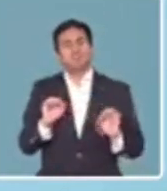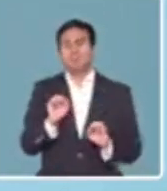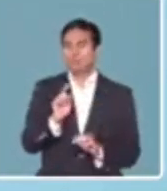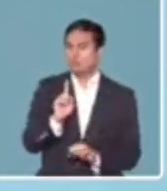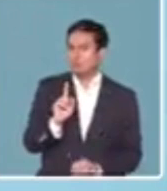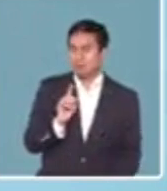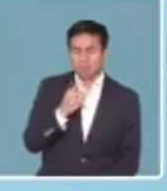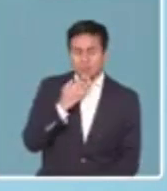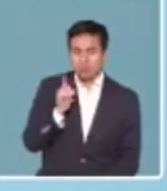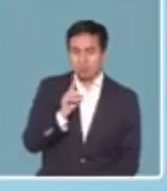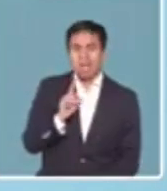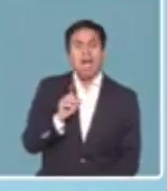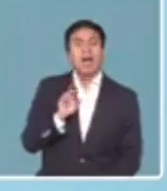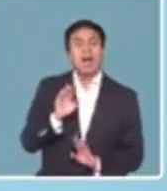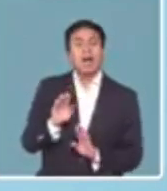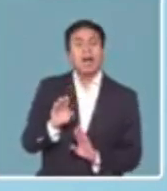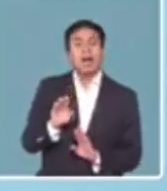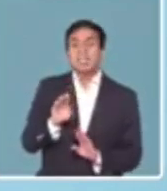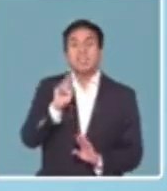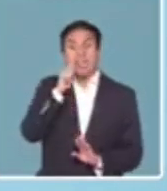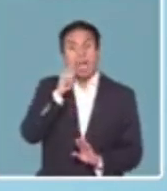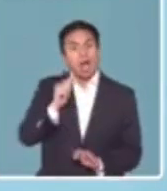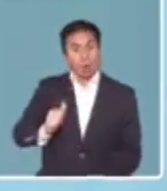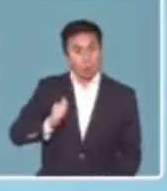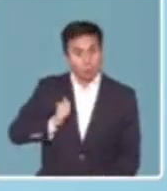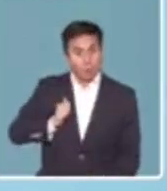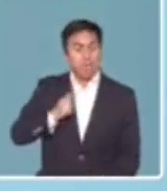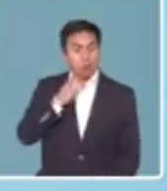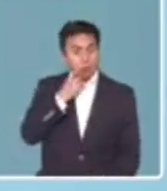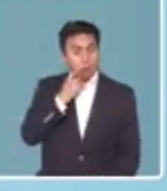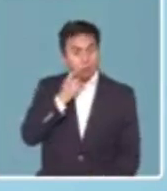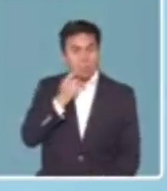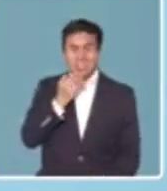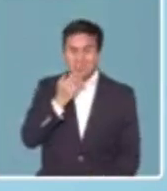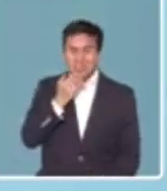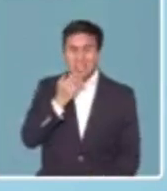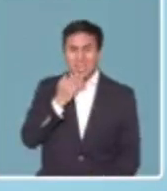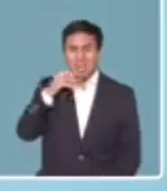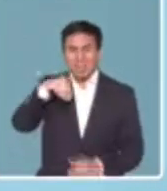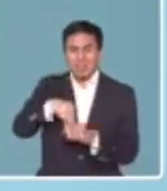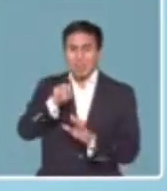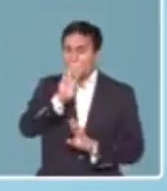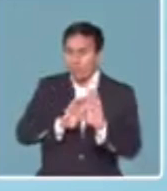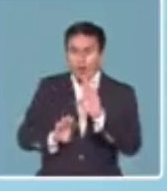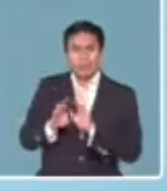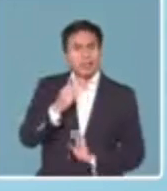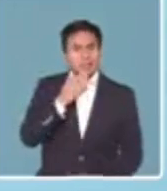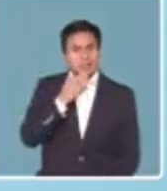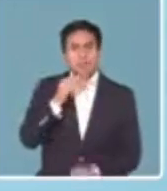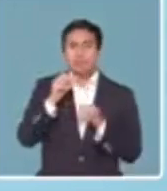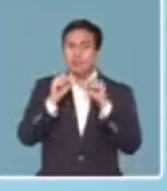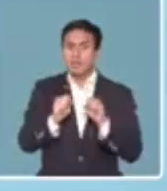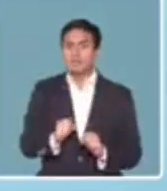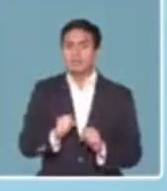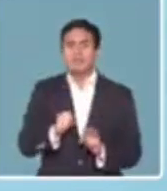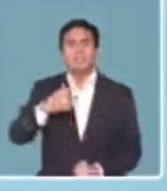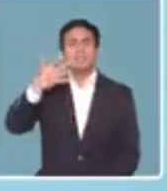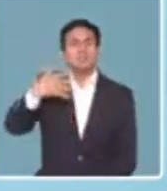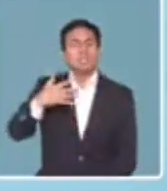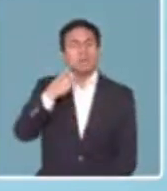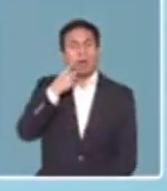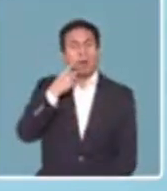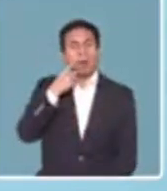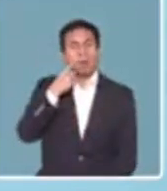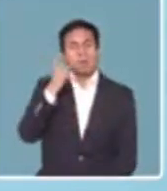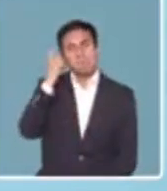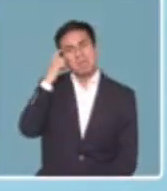También podemos apoyar, podemos cumplir las labores de cuidado. Y por eso es importante que los